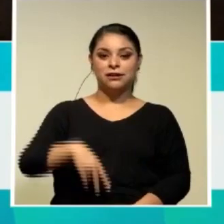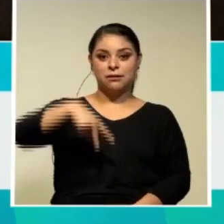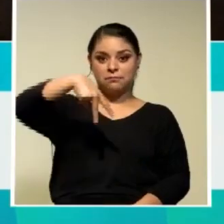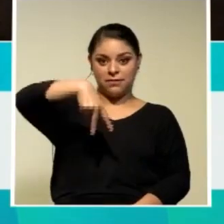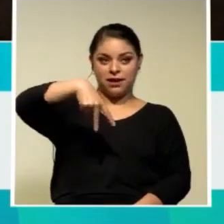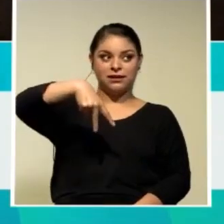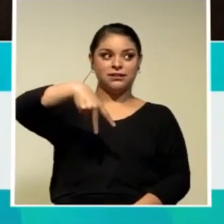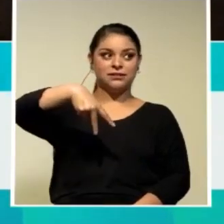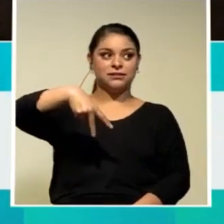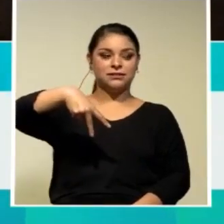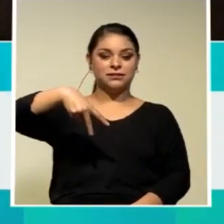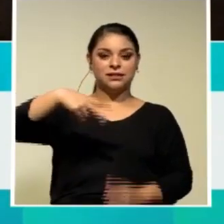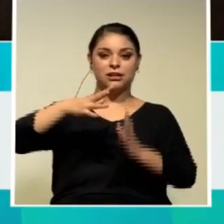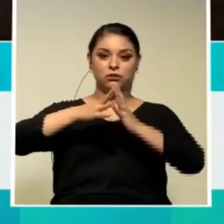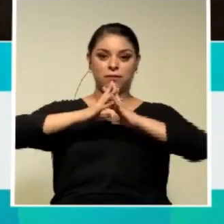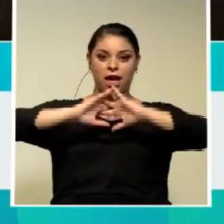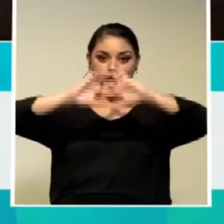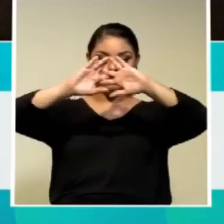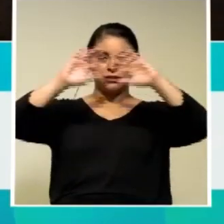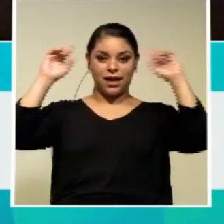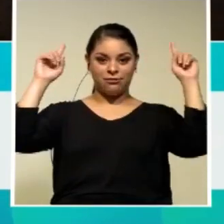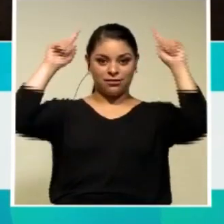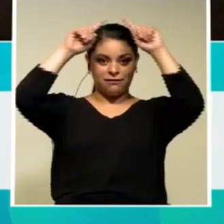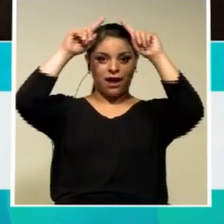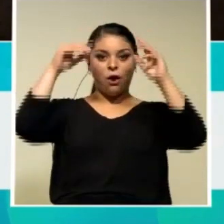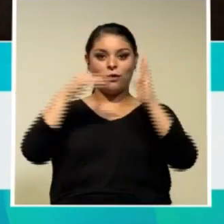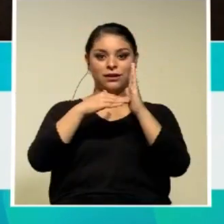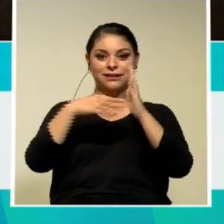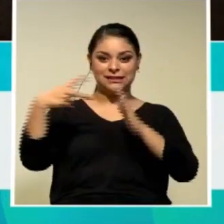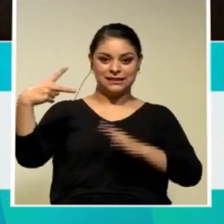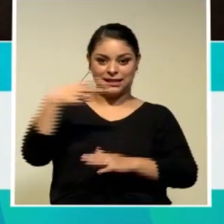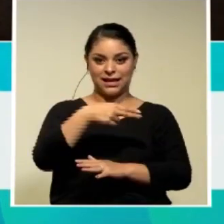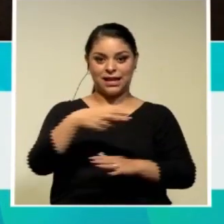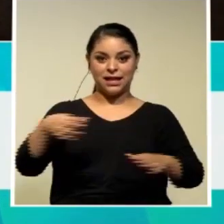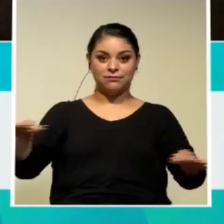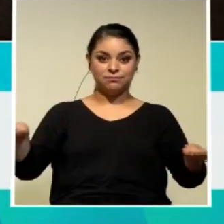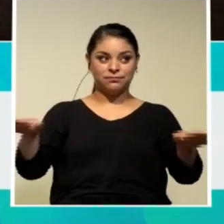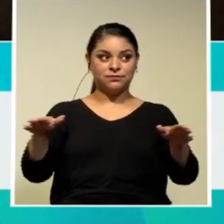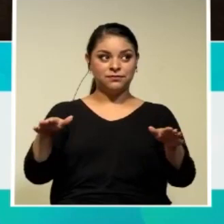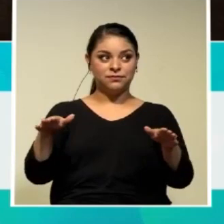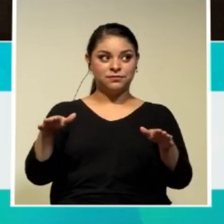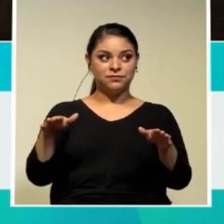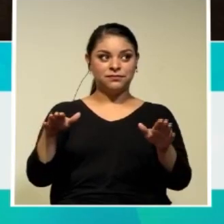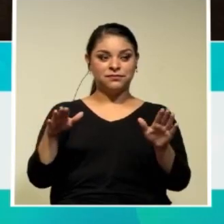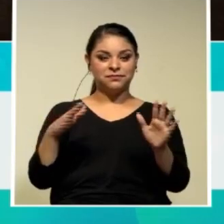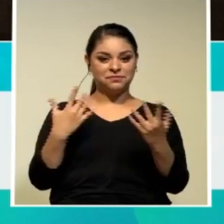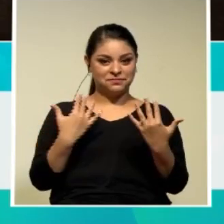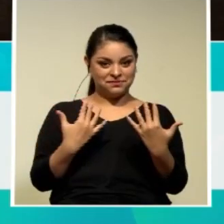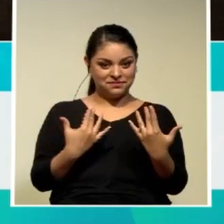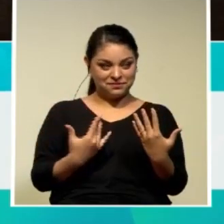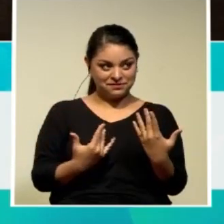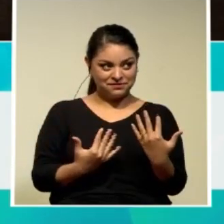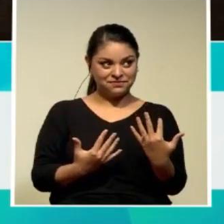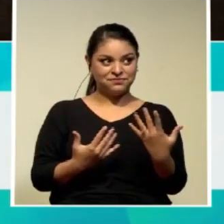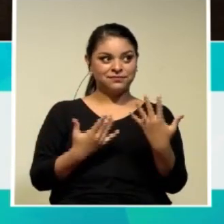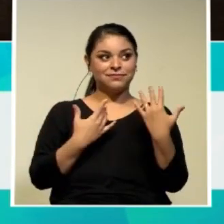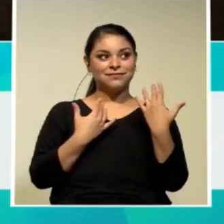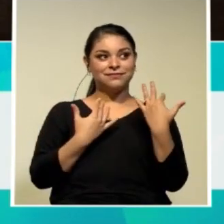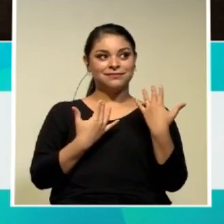y brazos así. Otra vez la tijera. ¿Listos? ¡Ole!